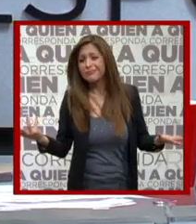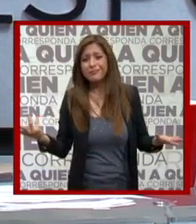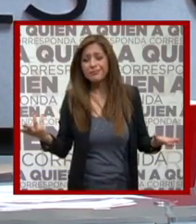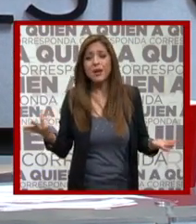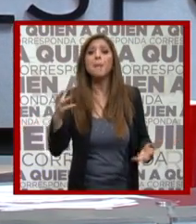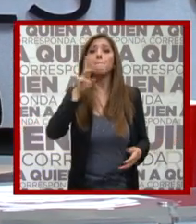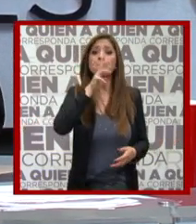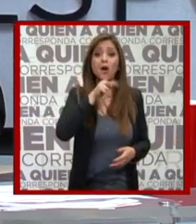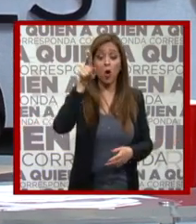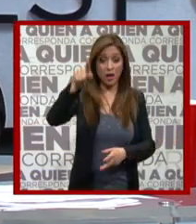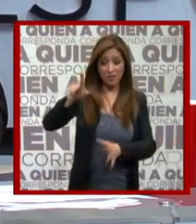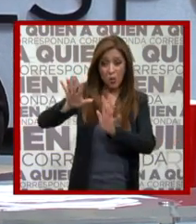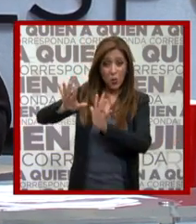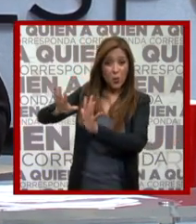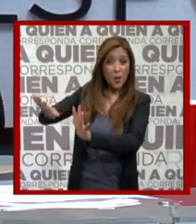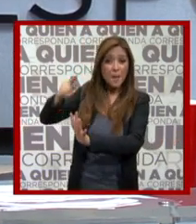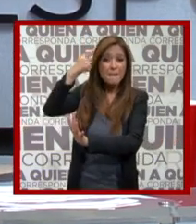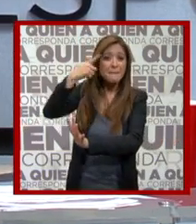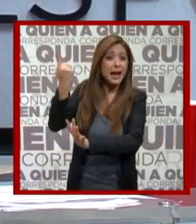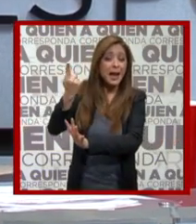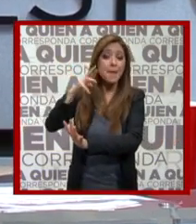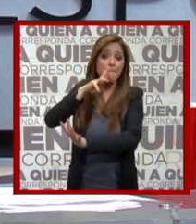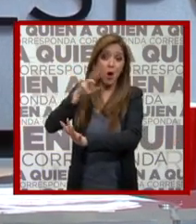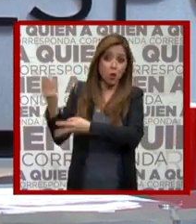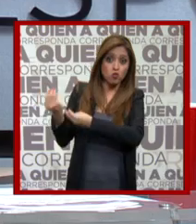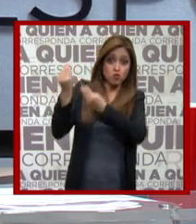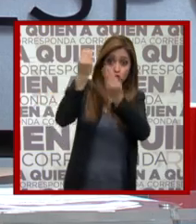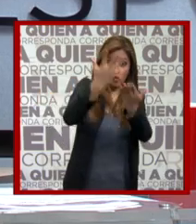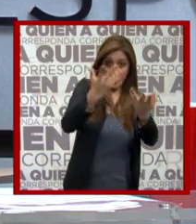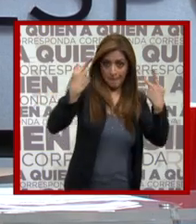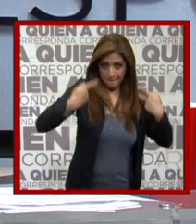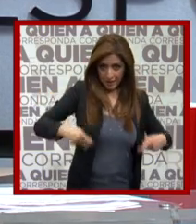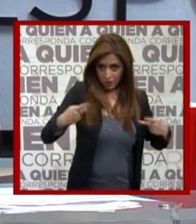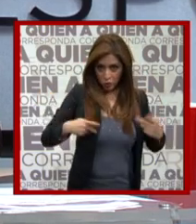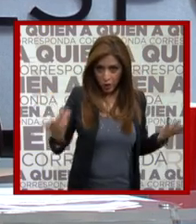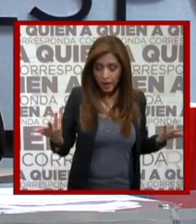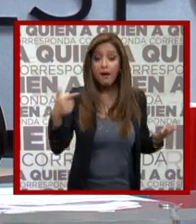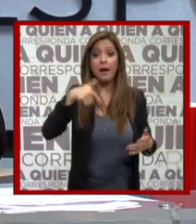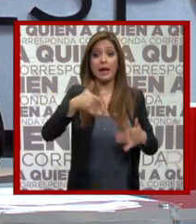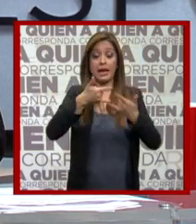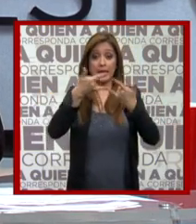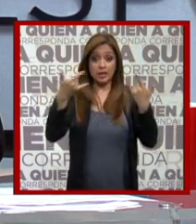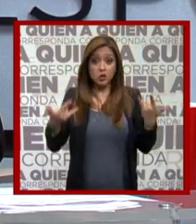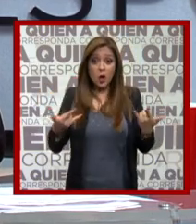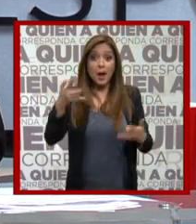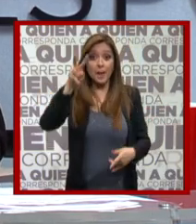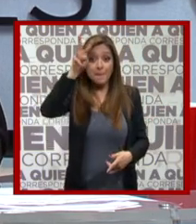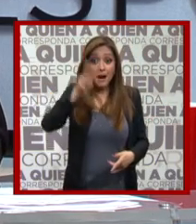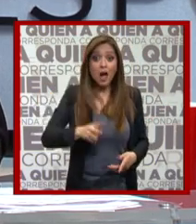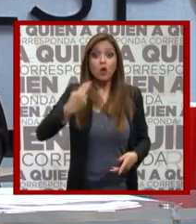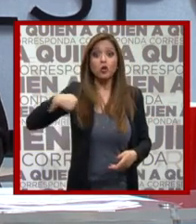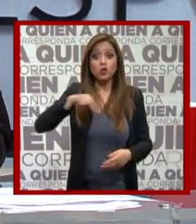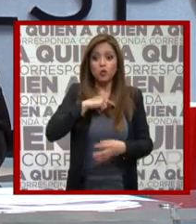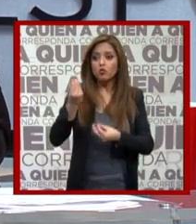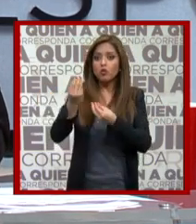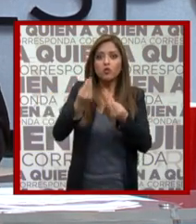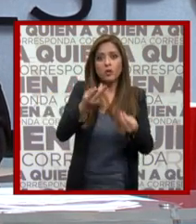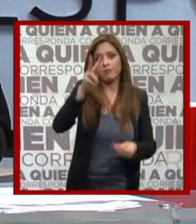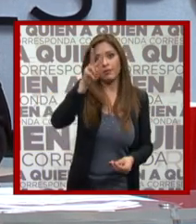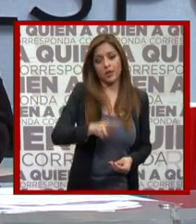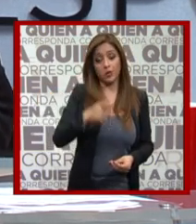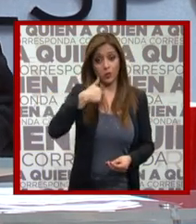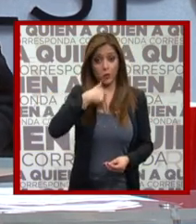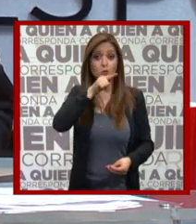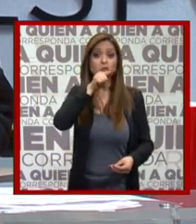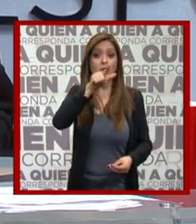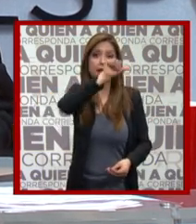mejor dónelo y con esto ayudamos a alguien. Aquí las historias son reales, por eso las donaciones son reales. Bienvenidos a bordo. Estoy en el Twitter,